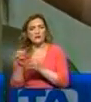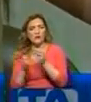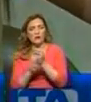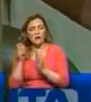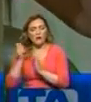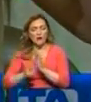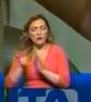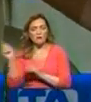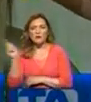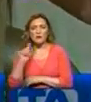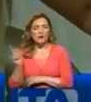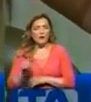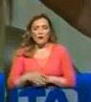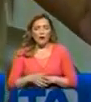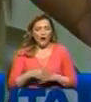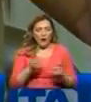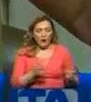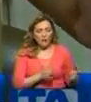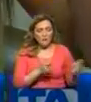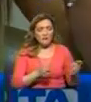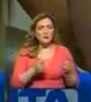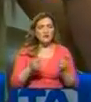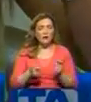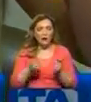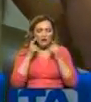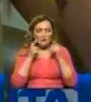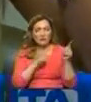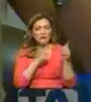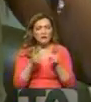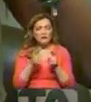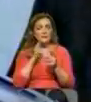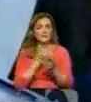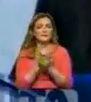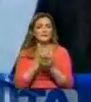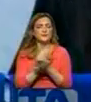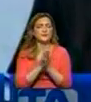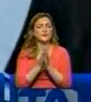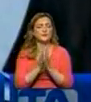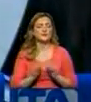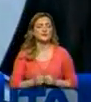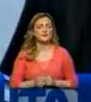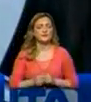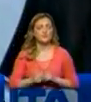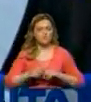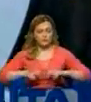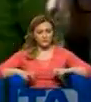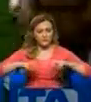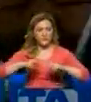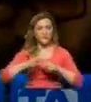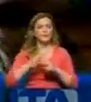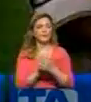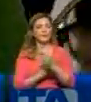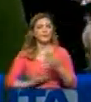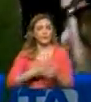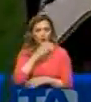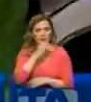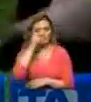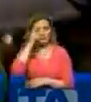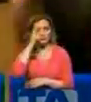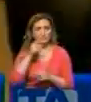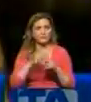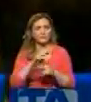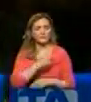de custodia que se hizo a Romero Menéndez, no existe tal evidencia. Este caso que investiga el expresidente Rafael Correa,